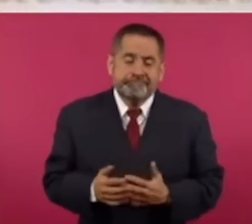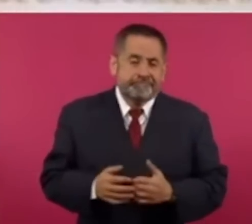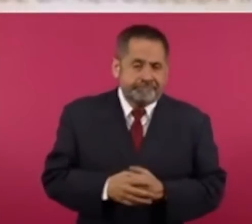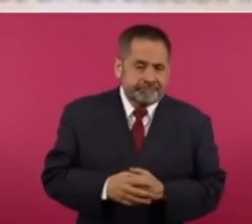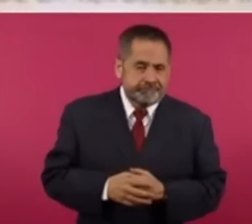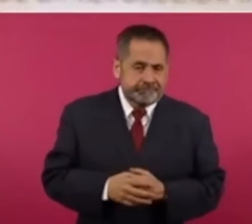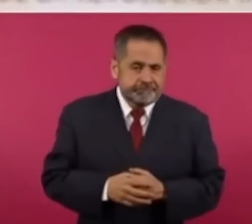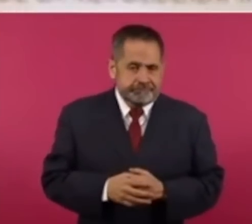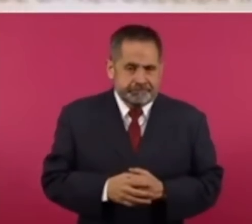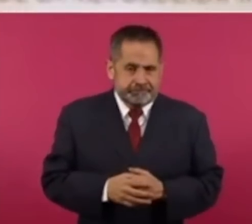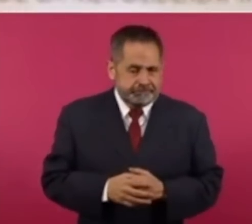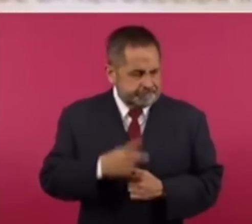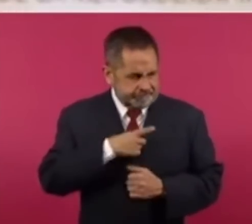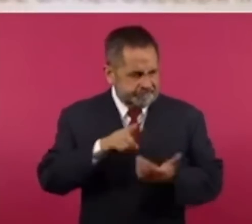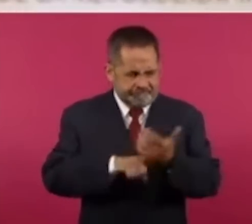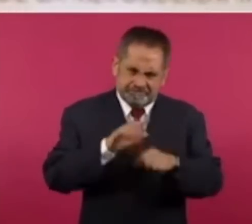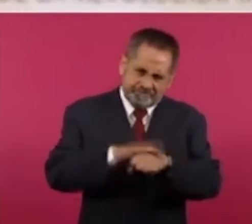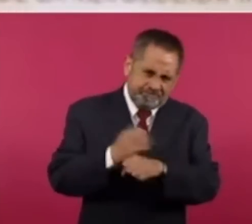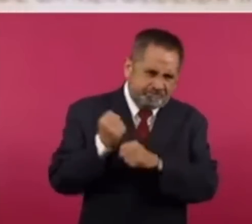con